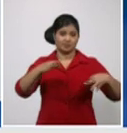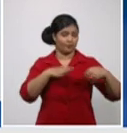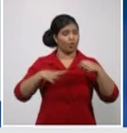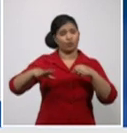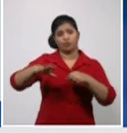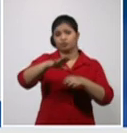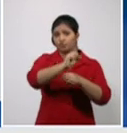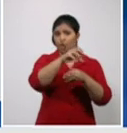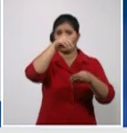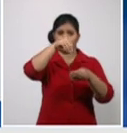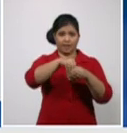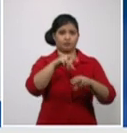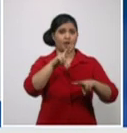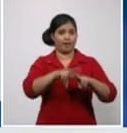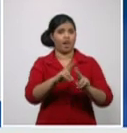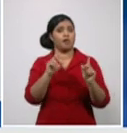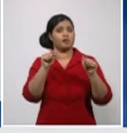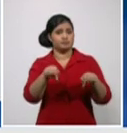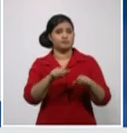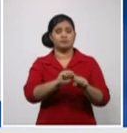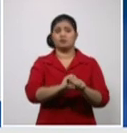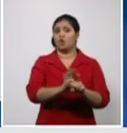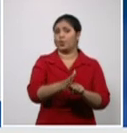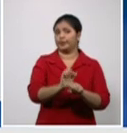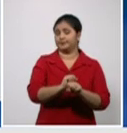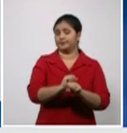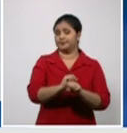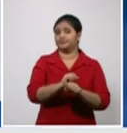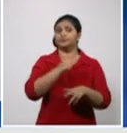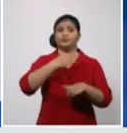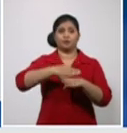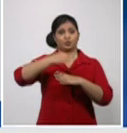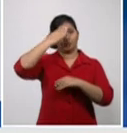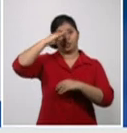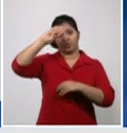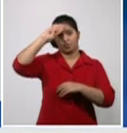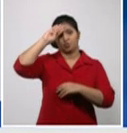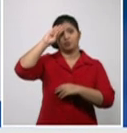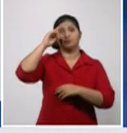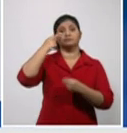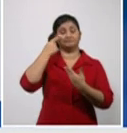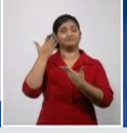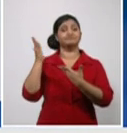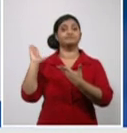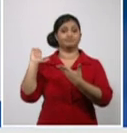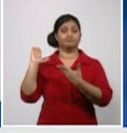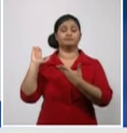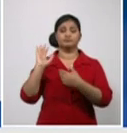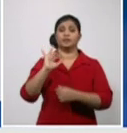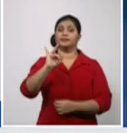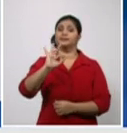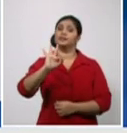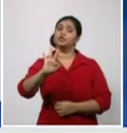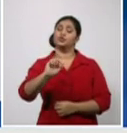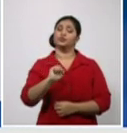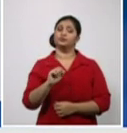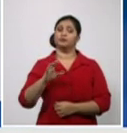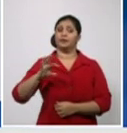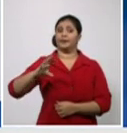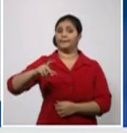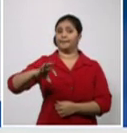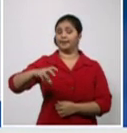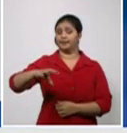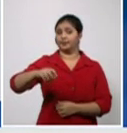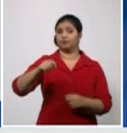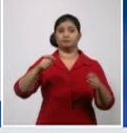Habana. Santiago de Cuba todavía elevado, 78, Pinar del Río elevado, aunque